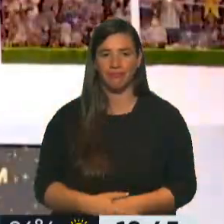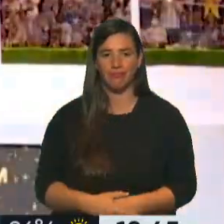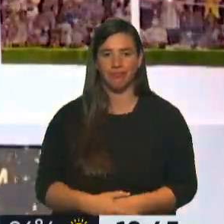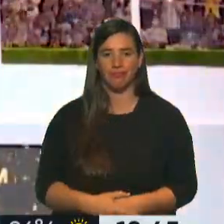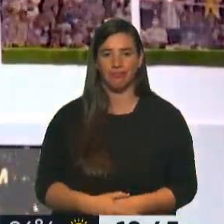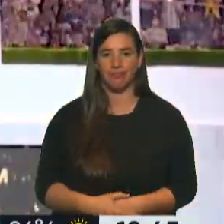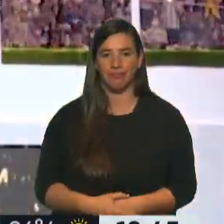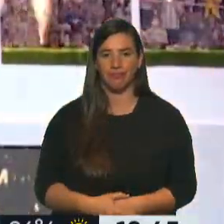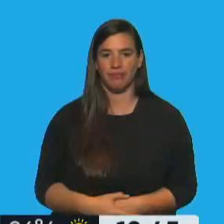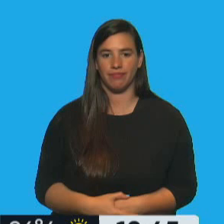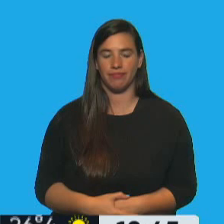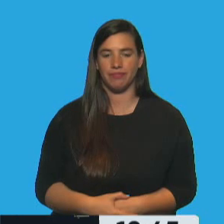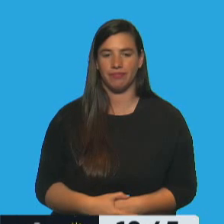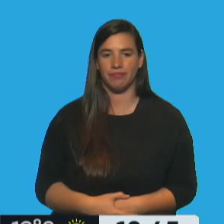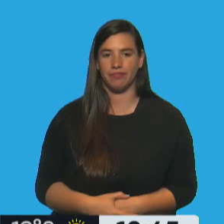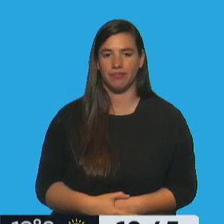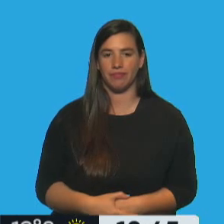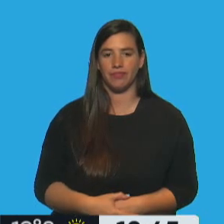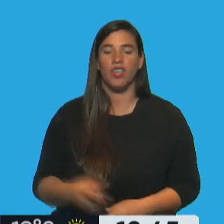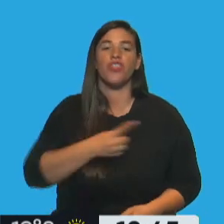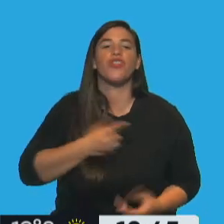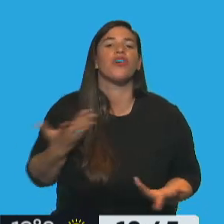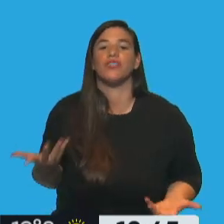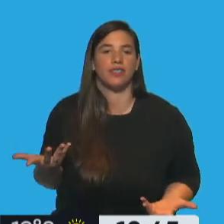¡Somos campeones del mundo! ¿A dónde?